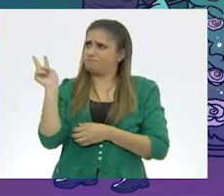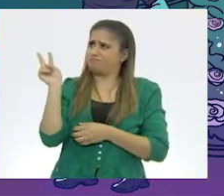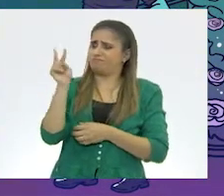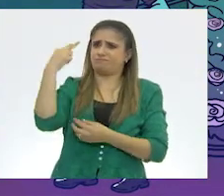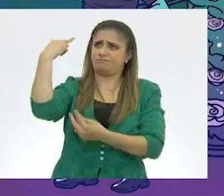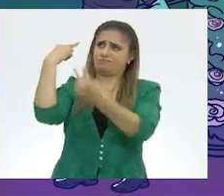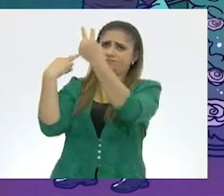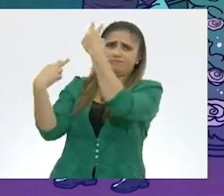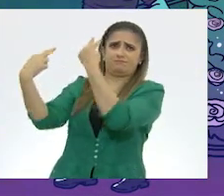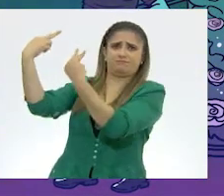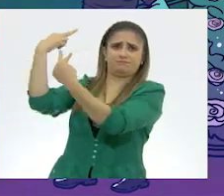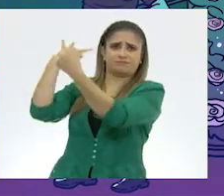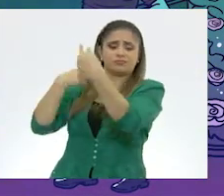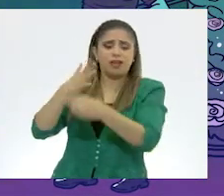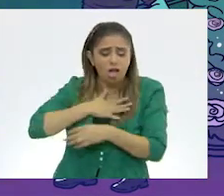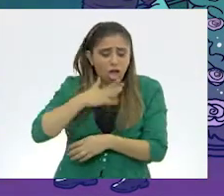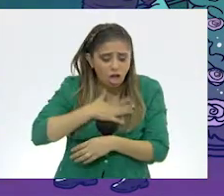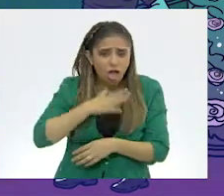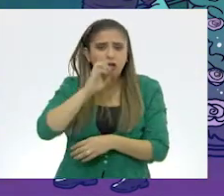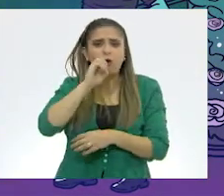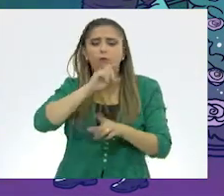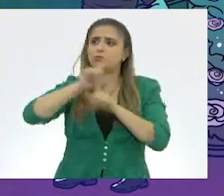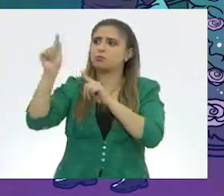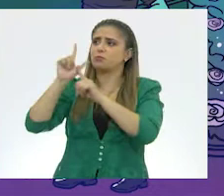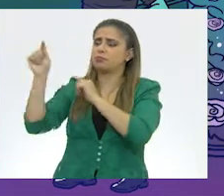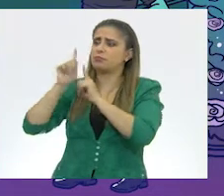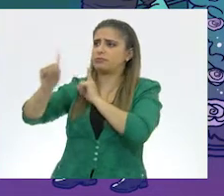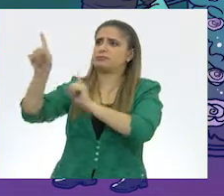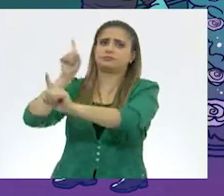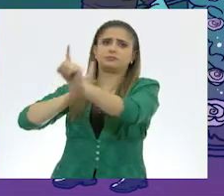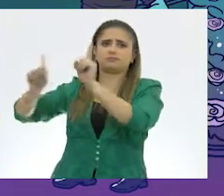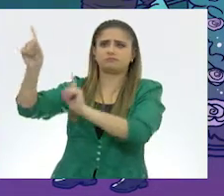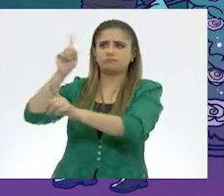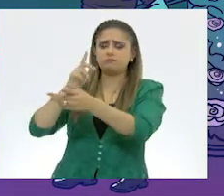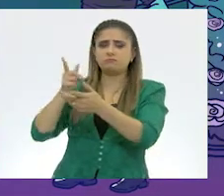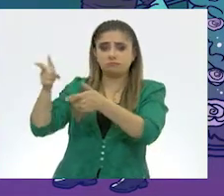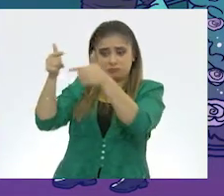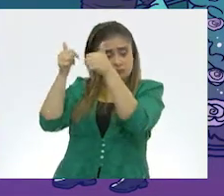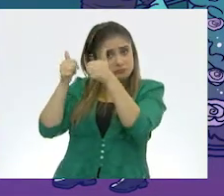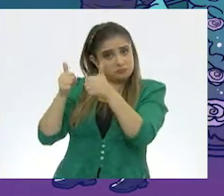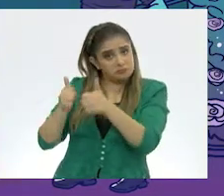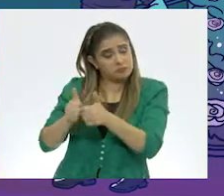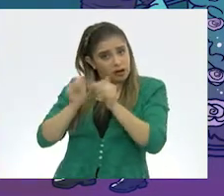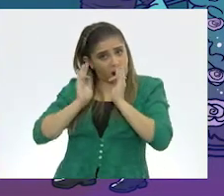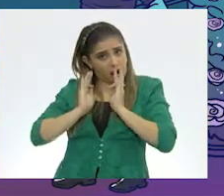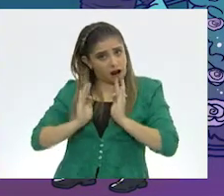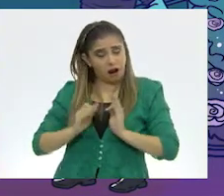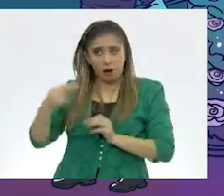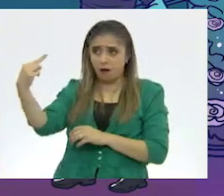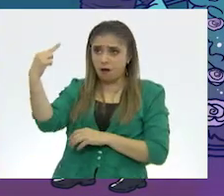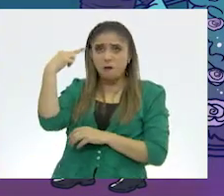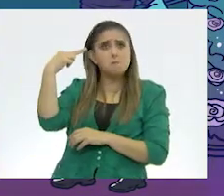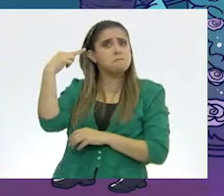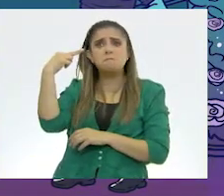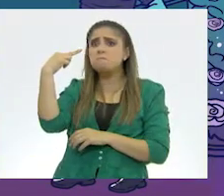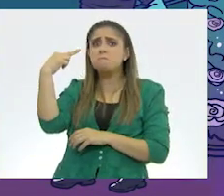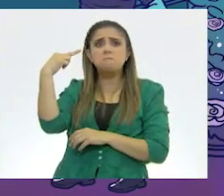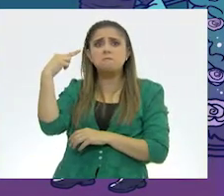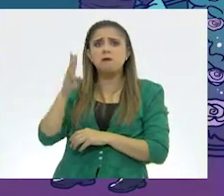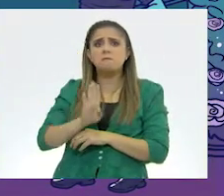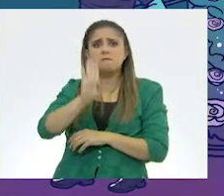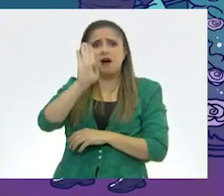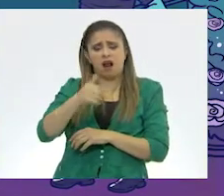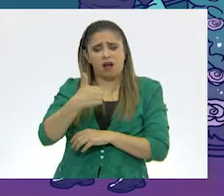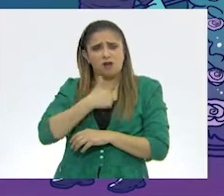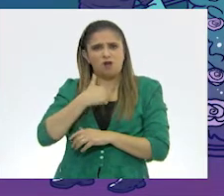hurtadillas y tosían o se alejaban rápidamente. Nadie se mantenía ecuánime en mi presencia, cual si yo fuera una